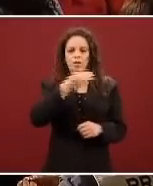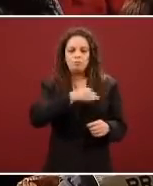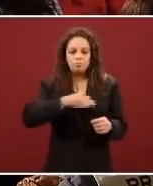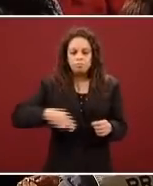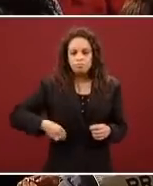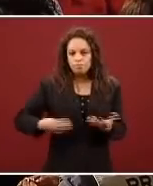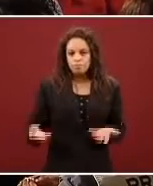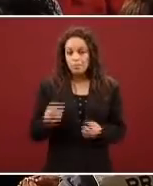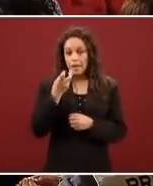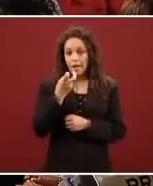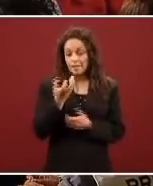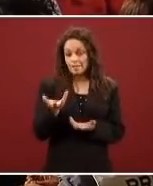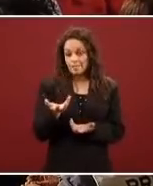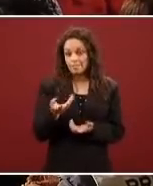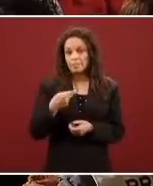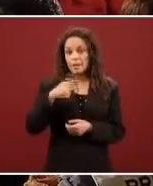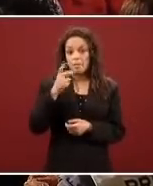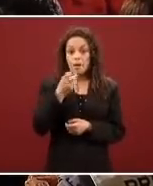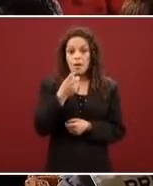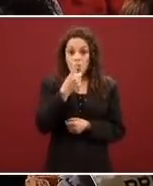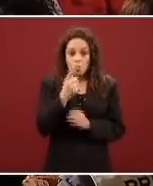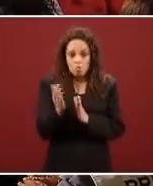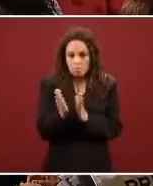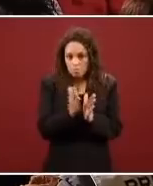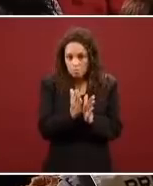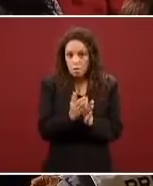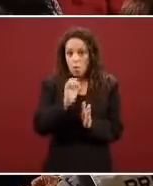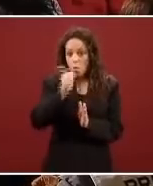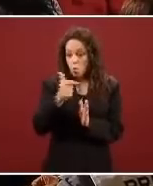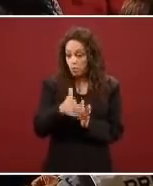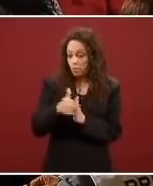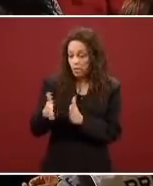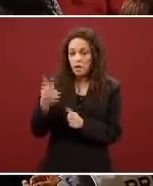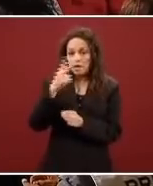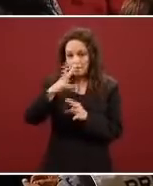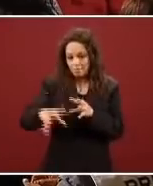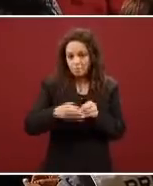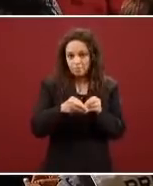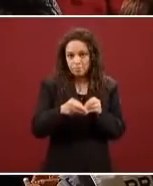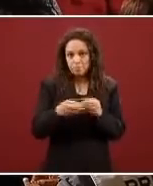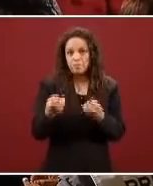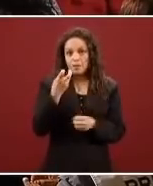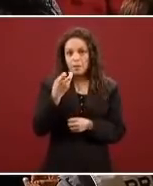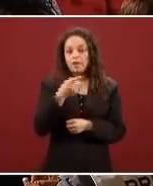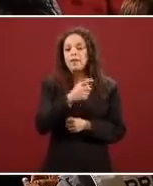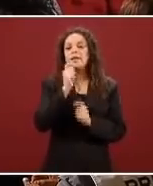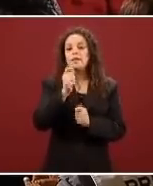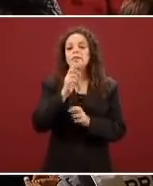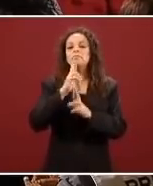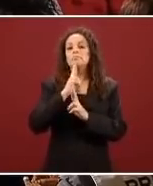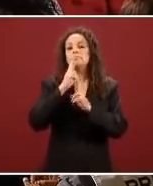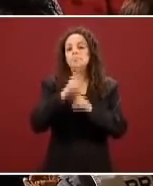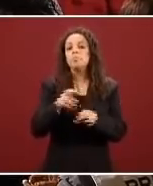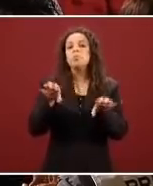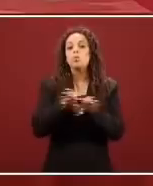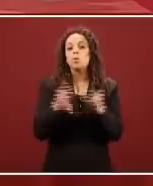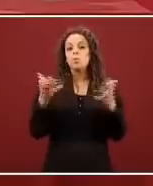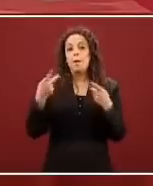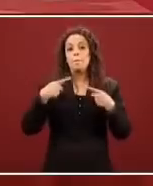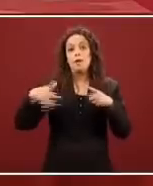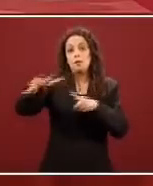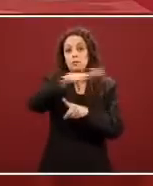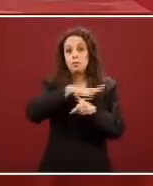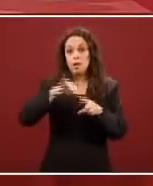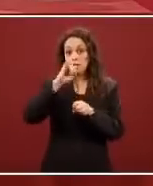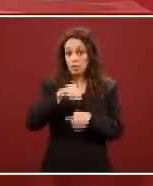eso es solo una parte. La otra parte que es complementaria y que es muy importante es precisamente la respuesta de la ciudadanía.